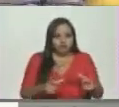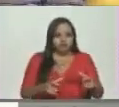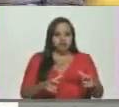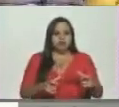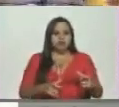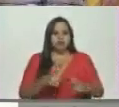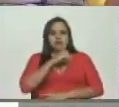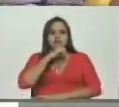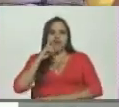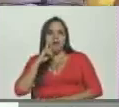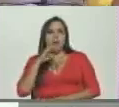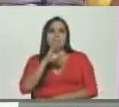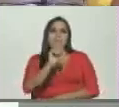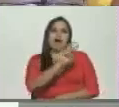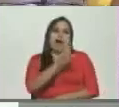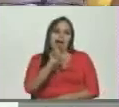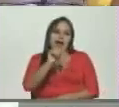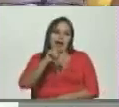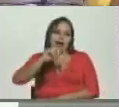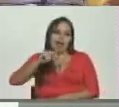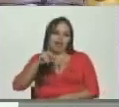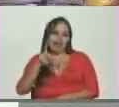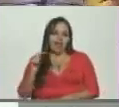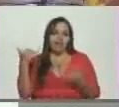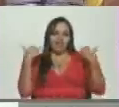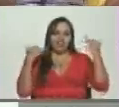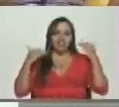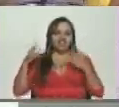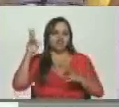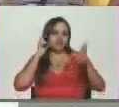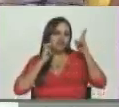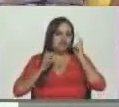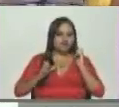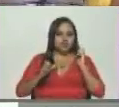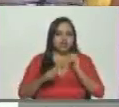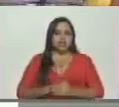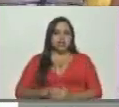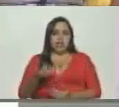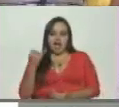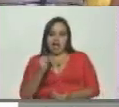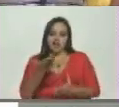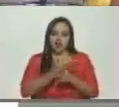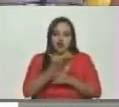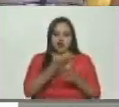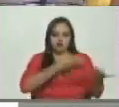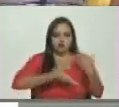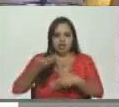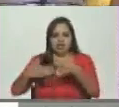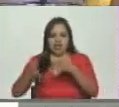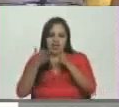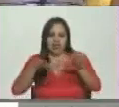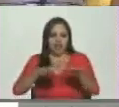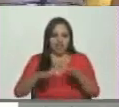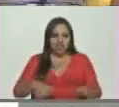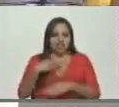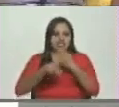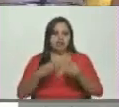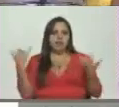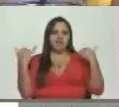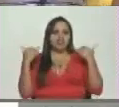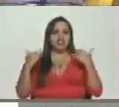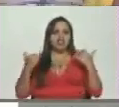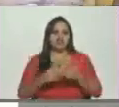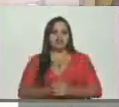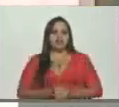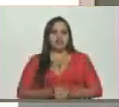a refrescar un poquito ese ambiente de la Navidad, de este compartir que nosotros generamos dentro de las festividades navideñas.